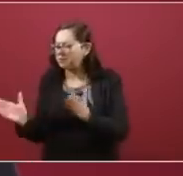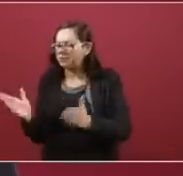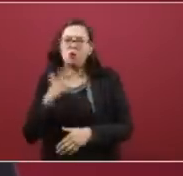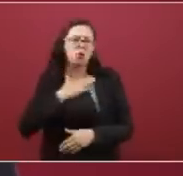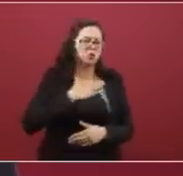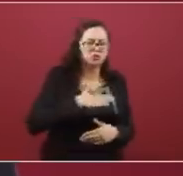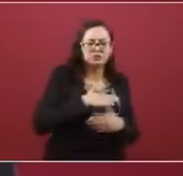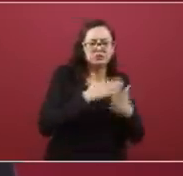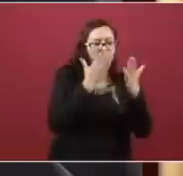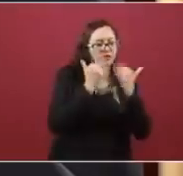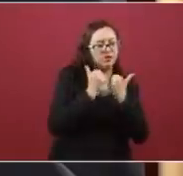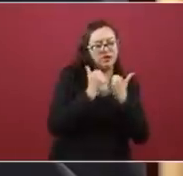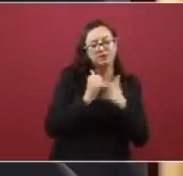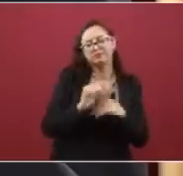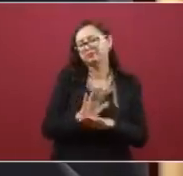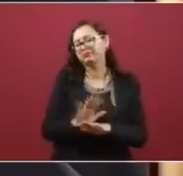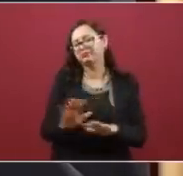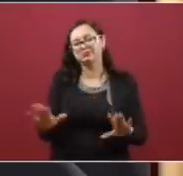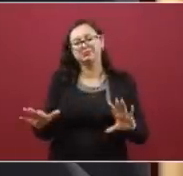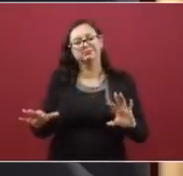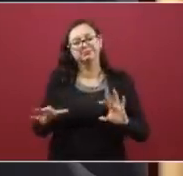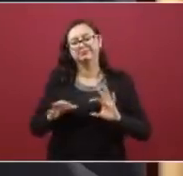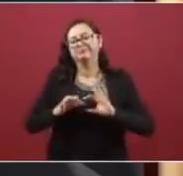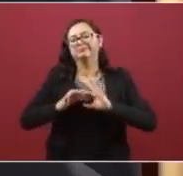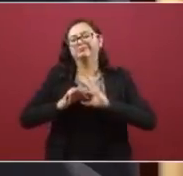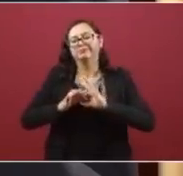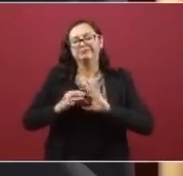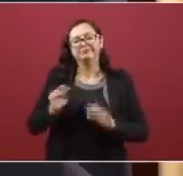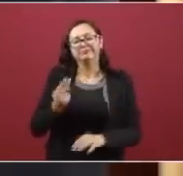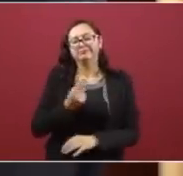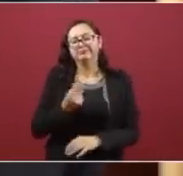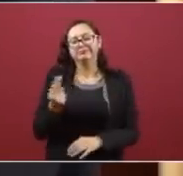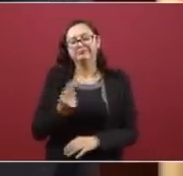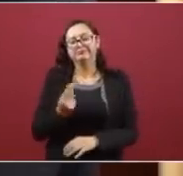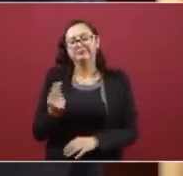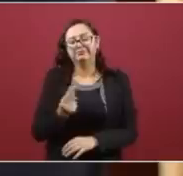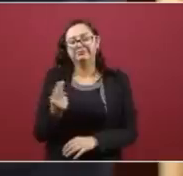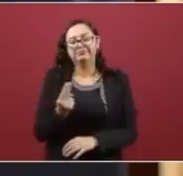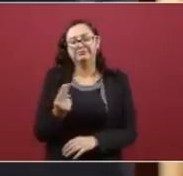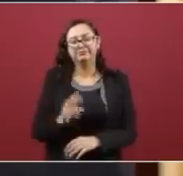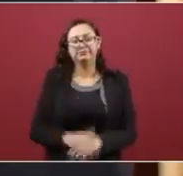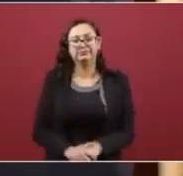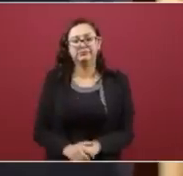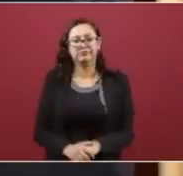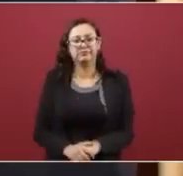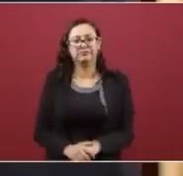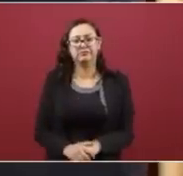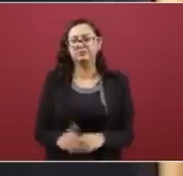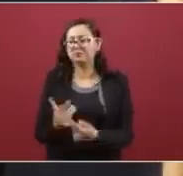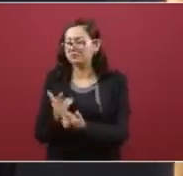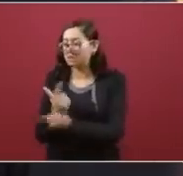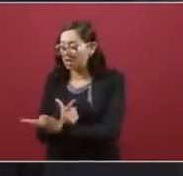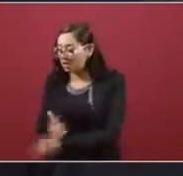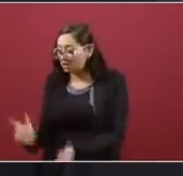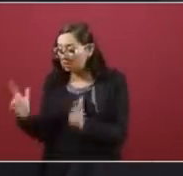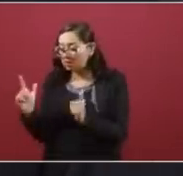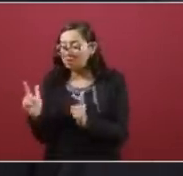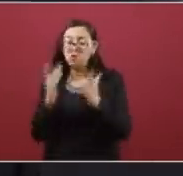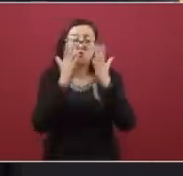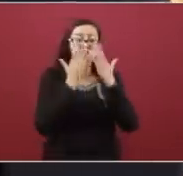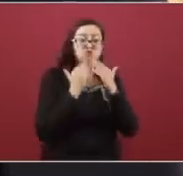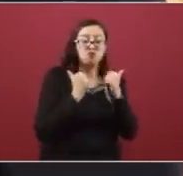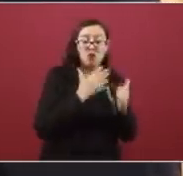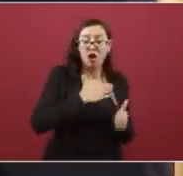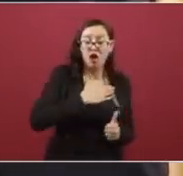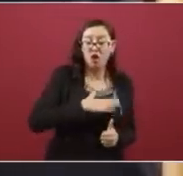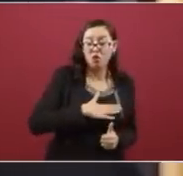sin justicia. Porque la libertad a secas sin justicia a